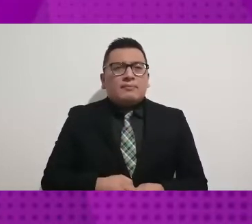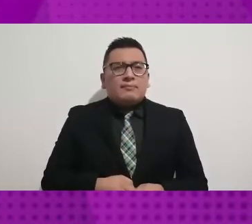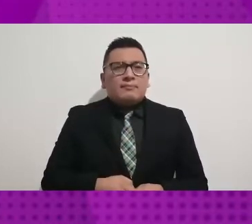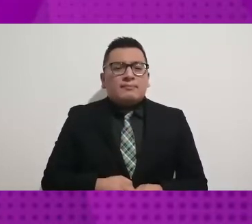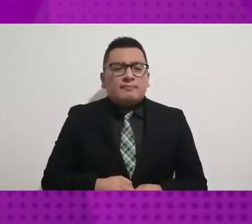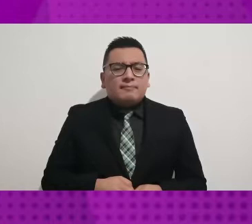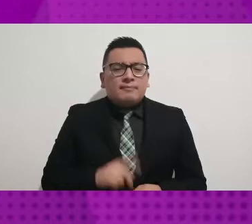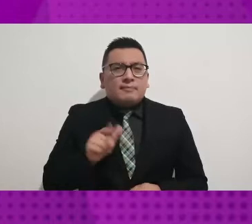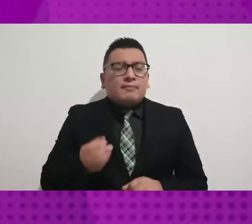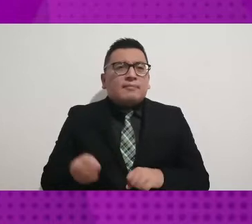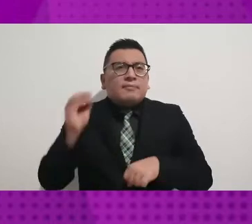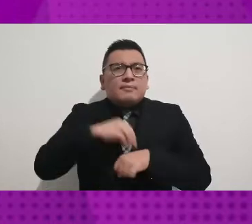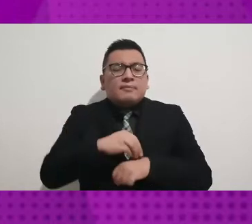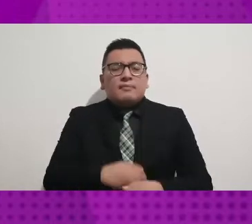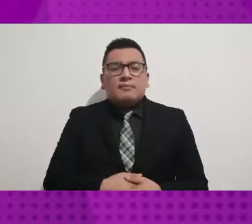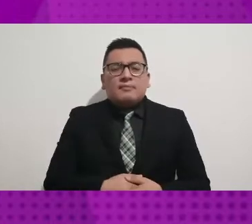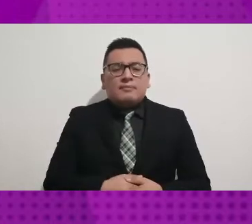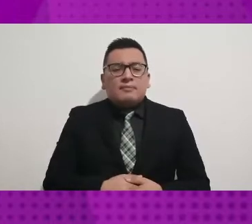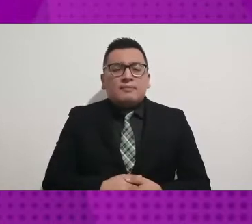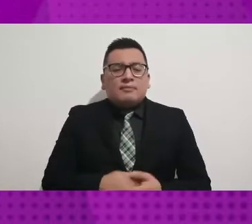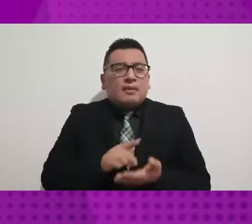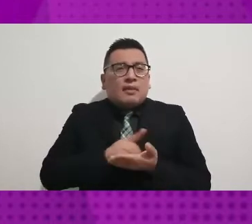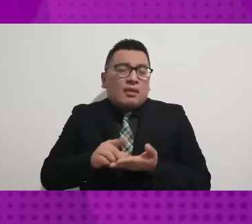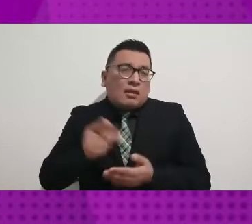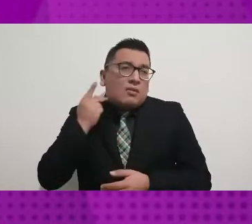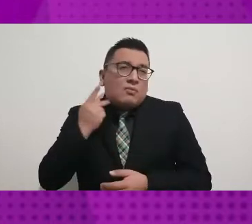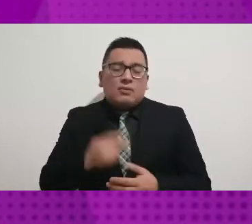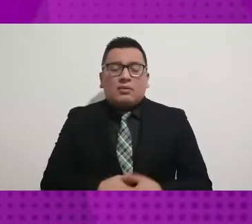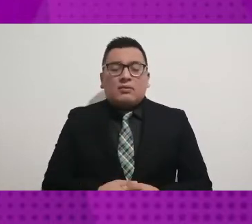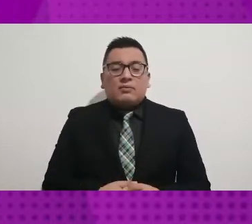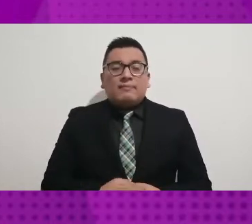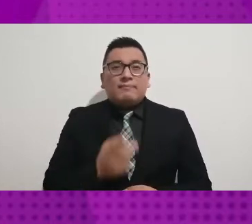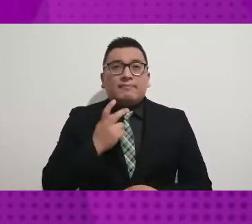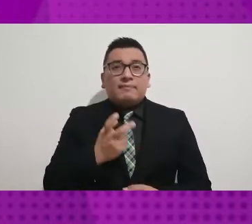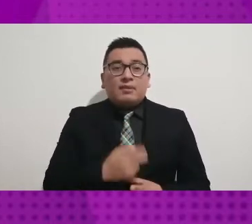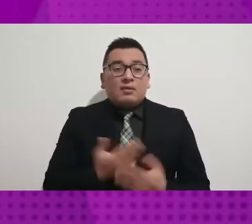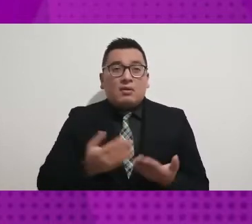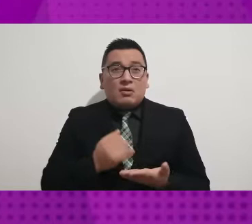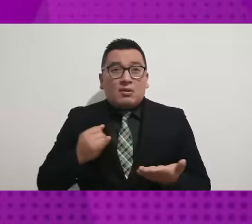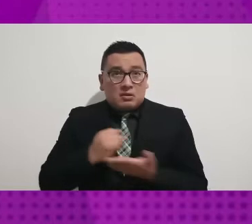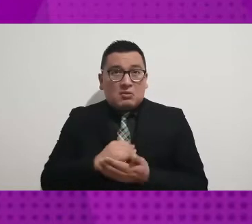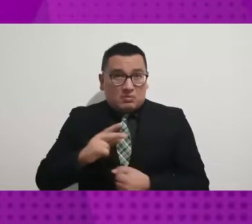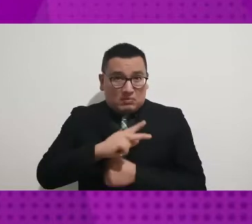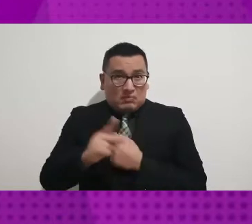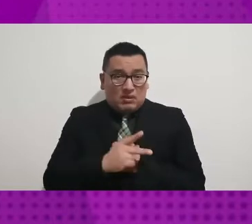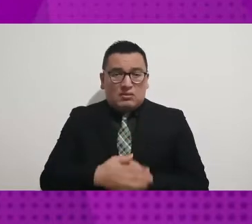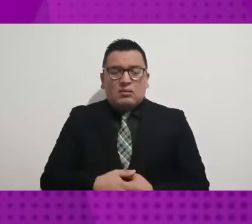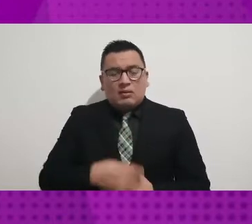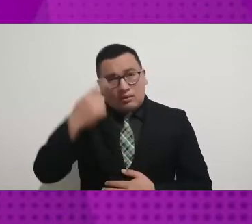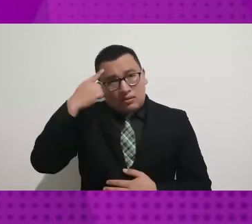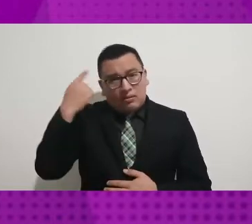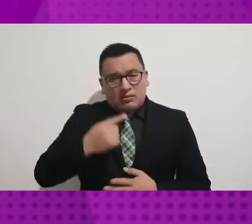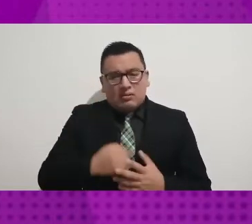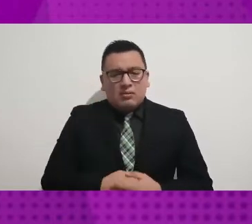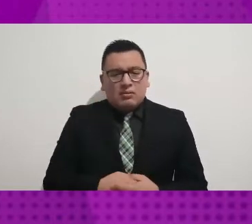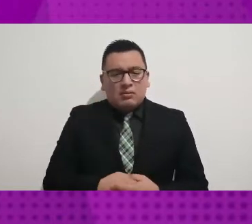independientes las inscribe en justo los derechos políticos. En ese sentido, esta decisión del